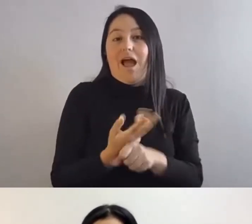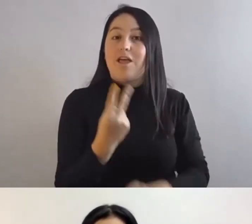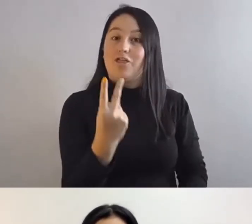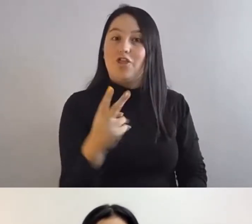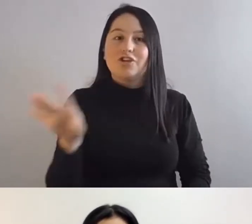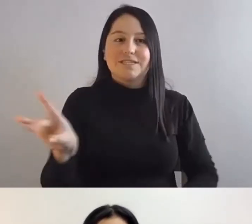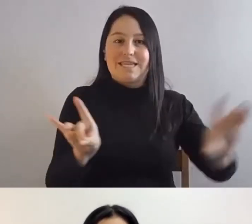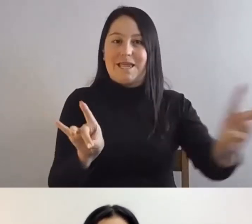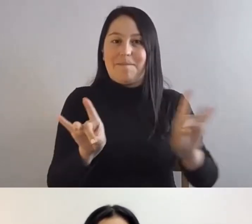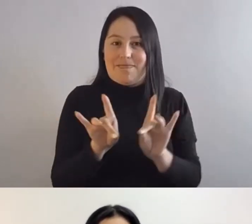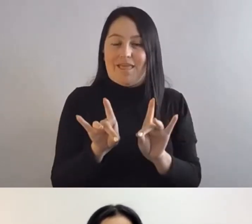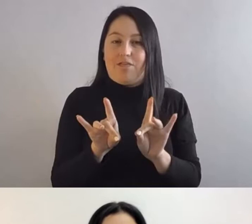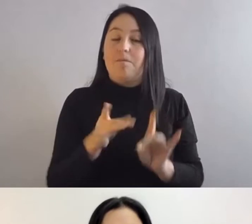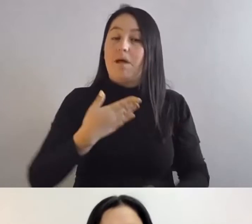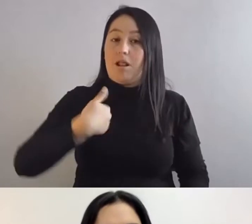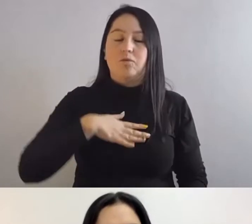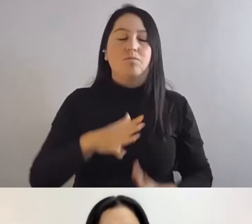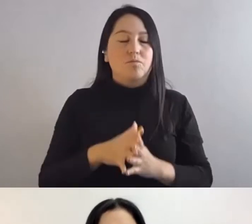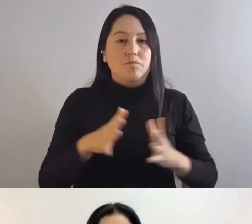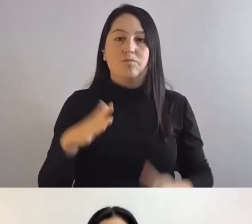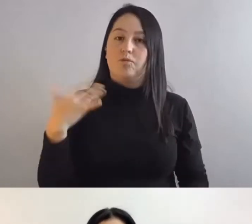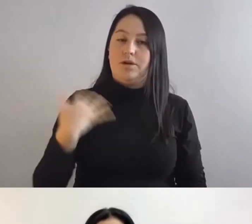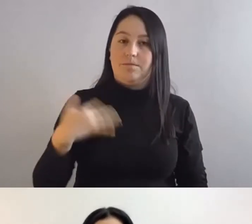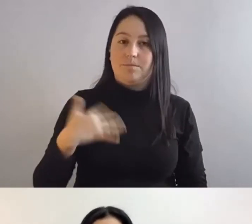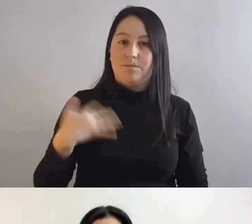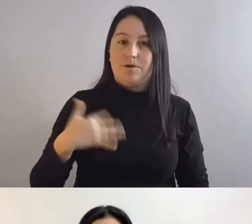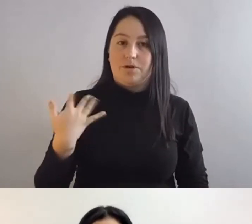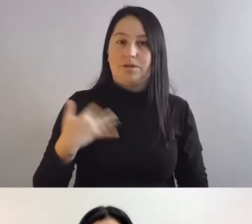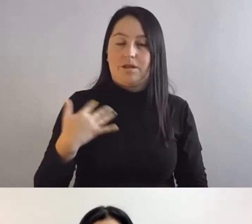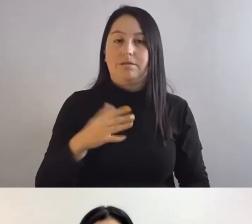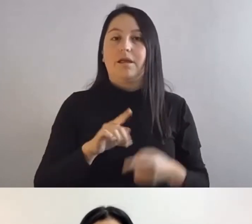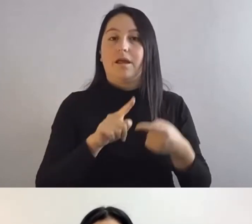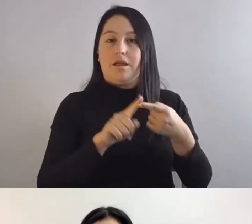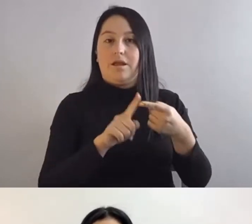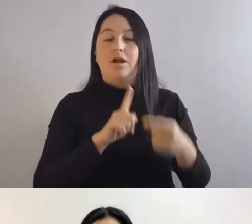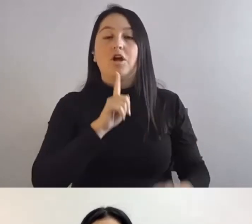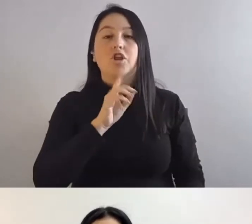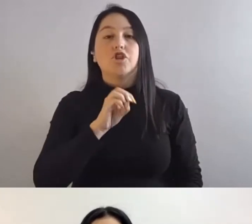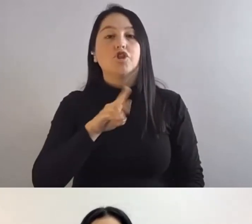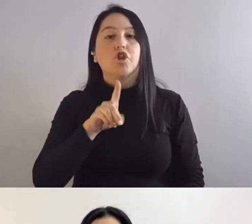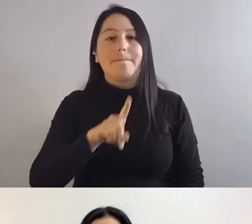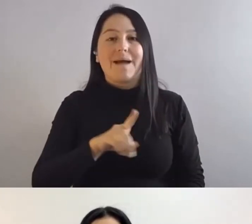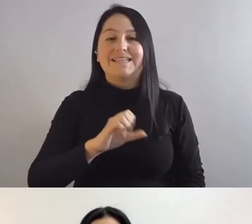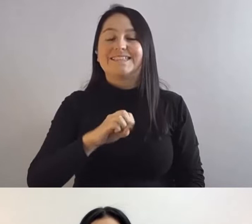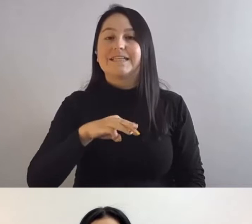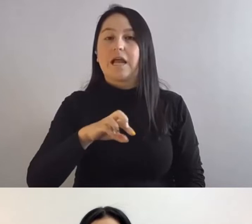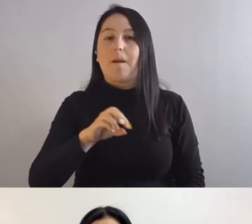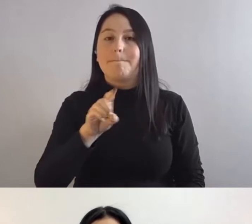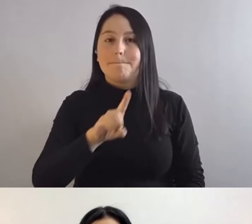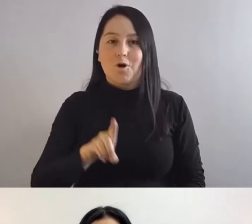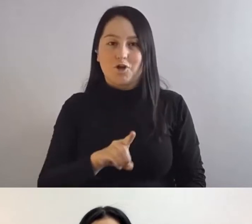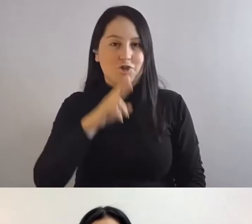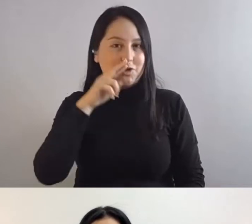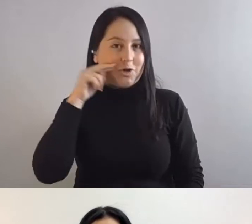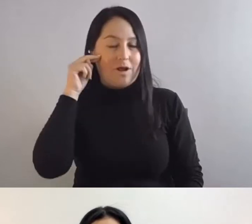para nosotros muy relevantes, ¿cierto? Tenemos a Tomás Campos. El Tomás, ¿cierto?,